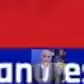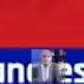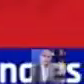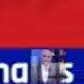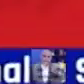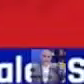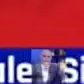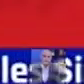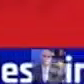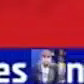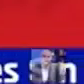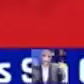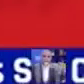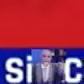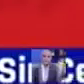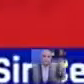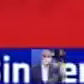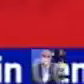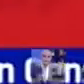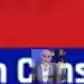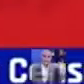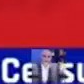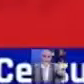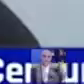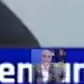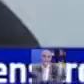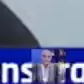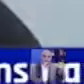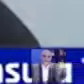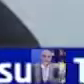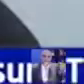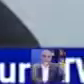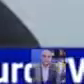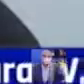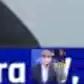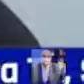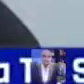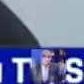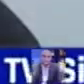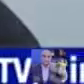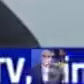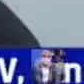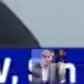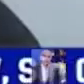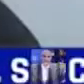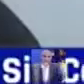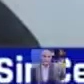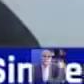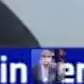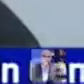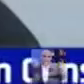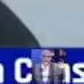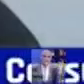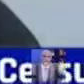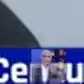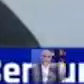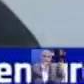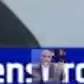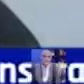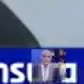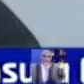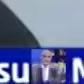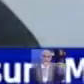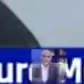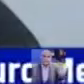que tiene Julio Hernández López. Están prácticamente los mismos analistas y les da el